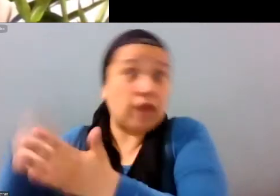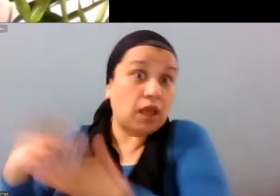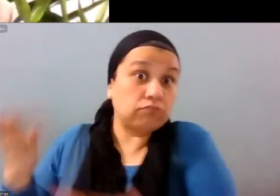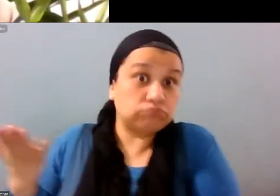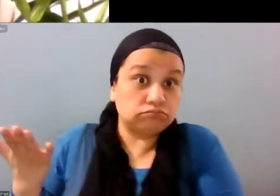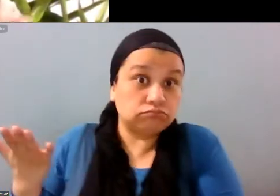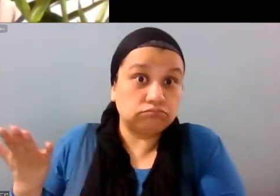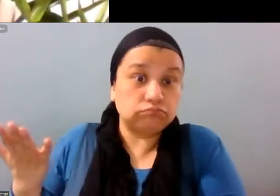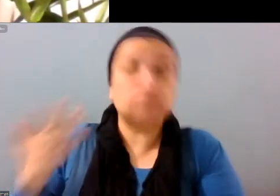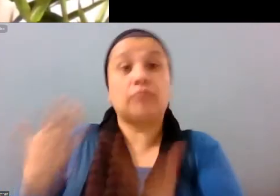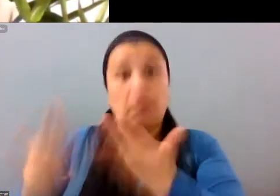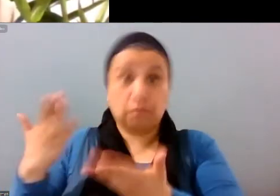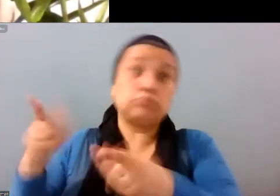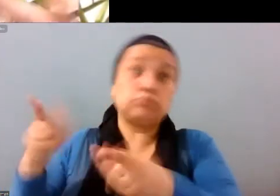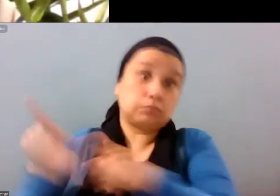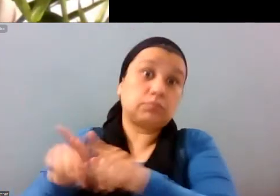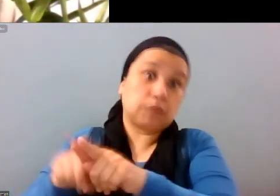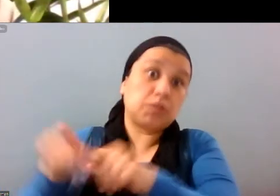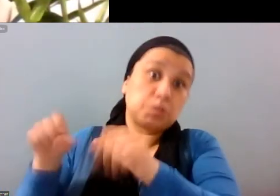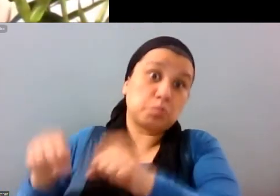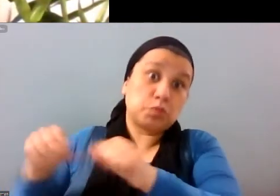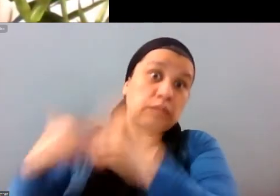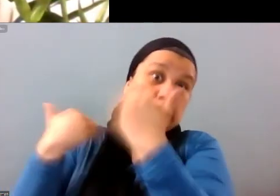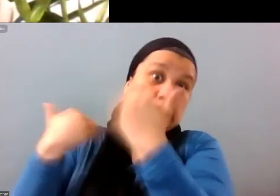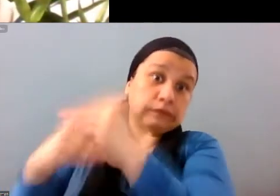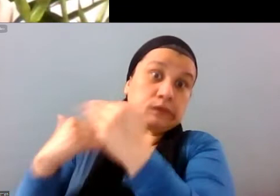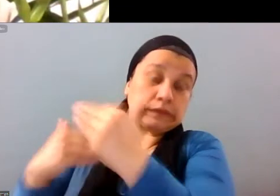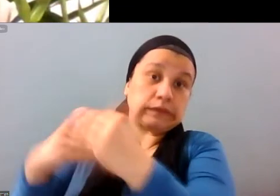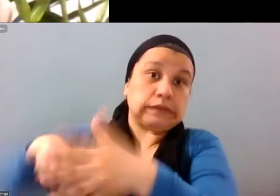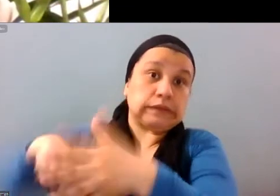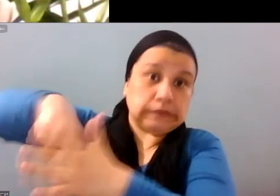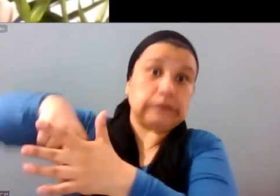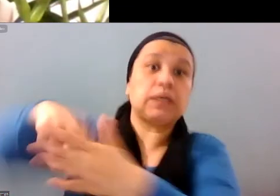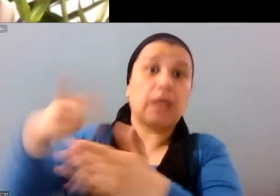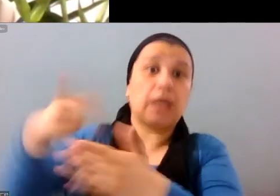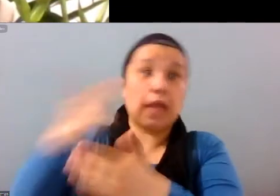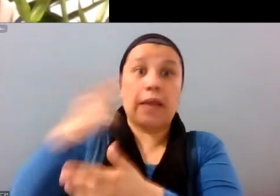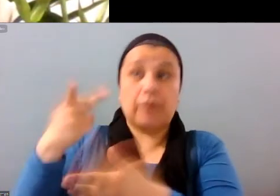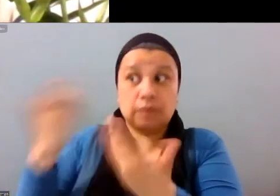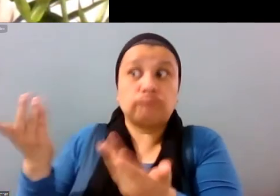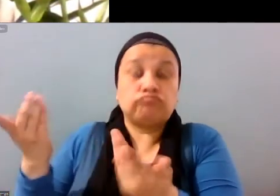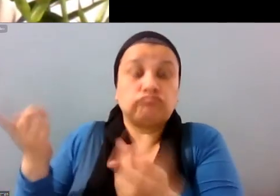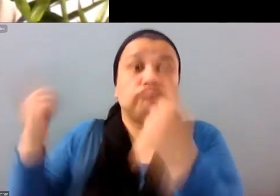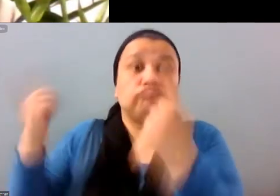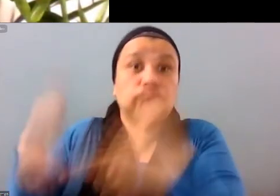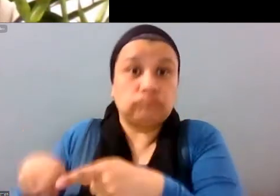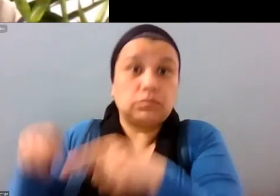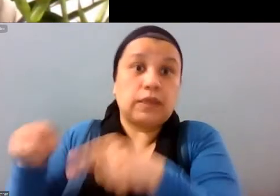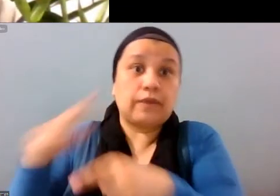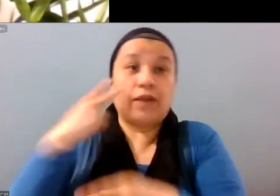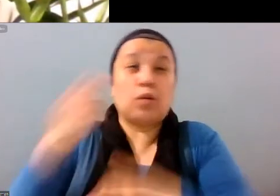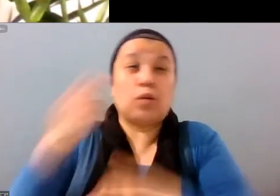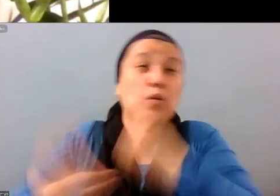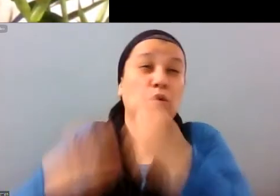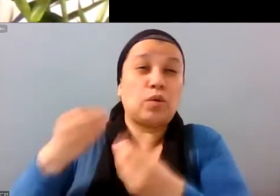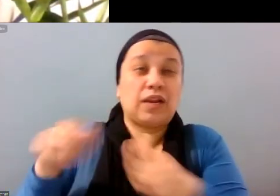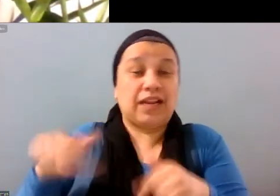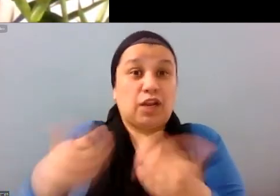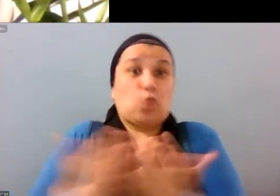una de las barreras uno de los obstáculos que hay que aprender a lidiar en esta como dicen normalidad